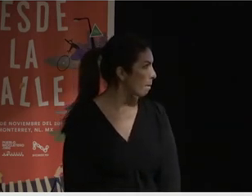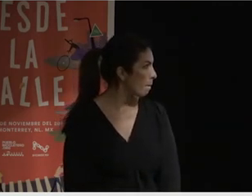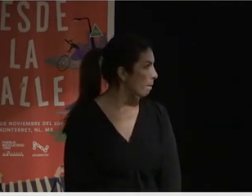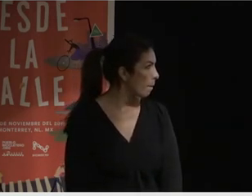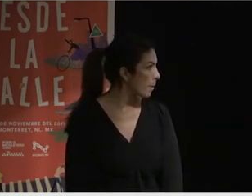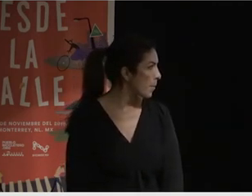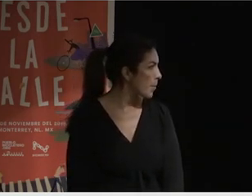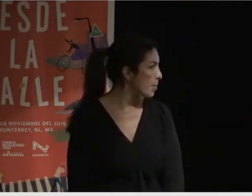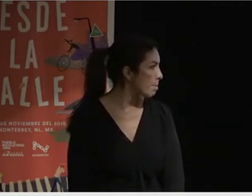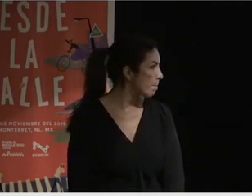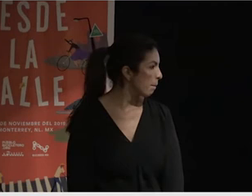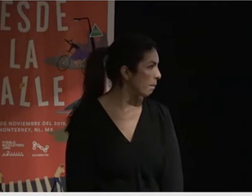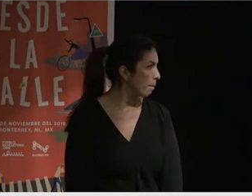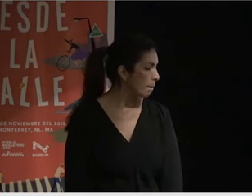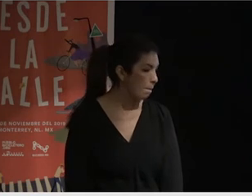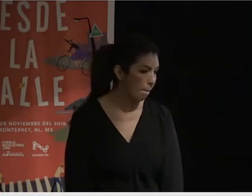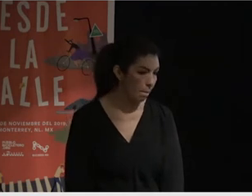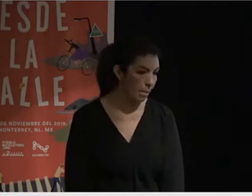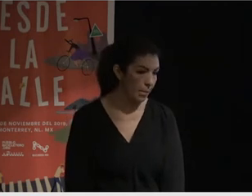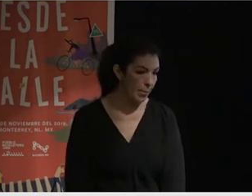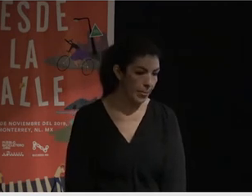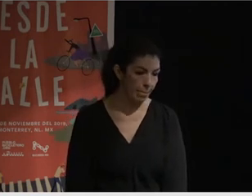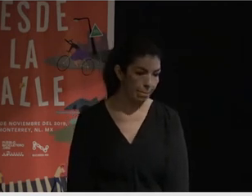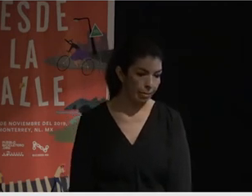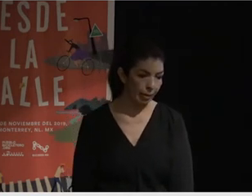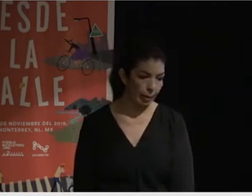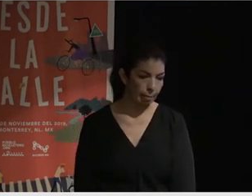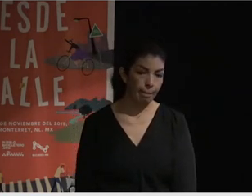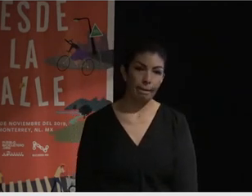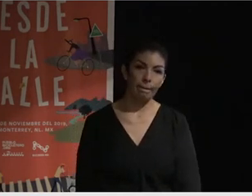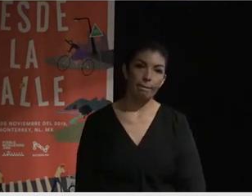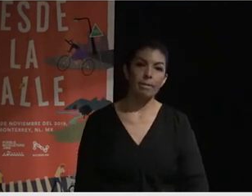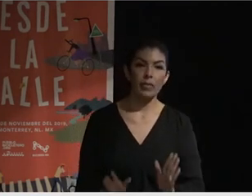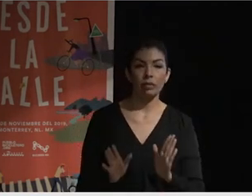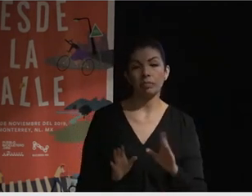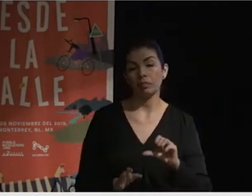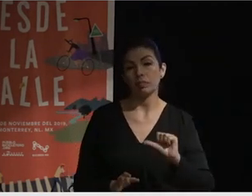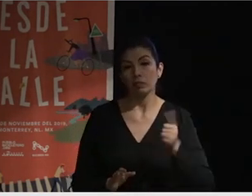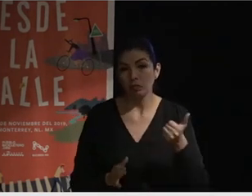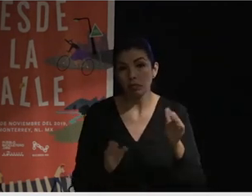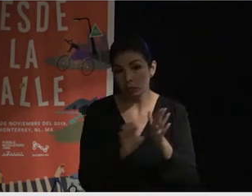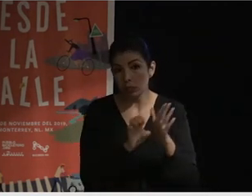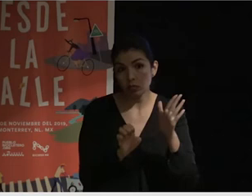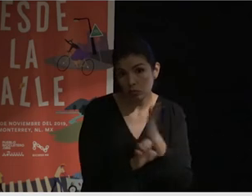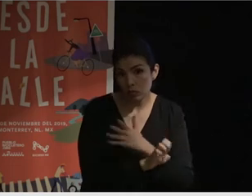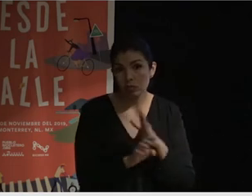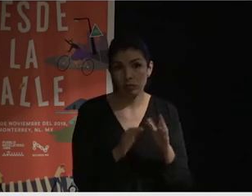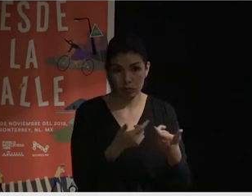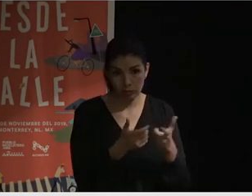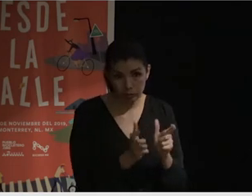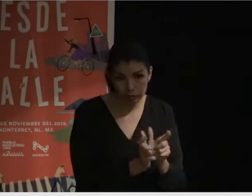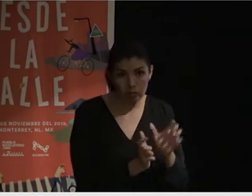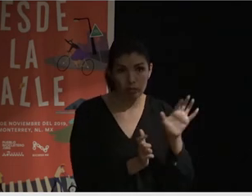también hemos visto como otros ejemplos ya de incidencia, ¿no? De grupos y pues para mí creo